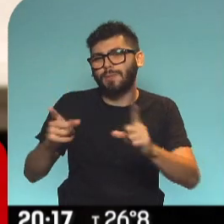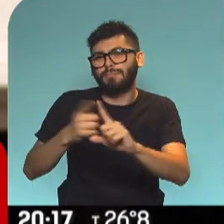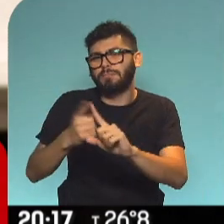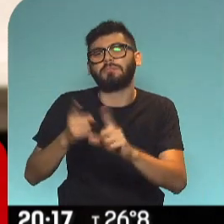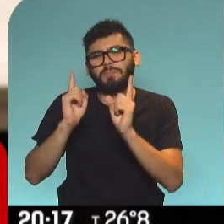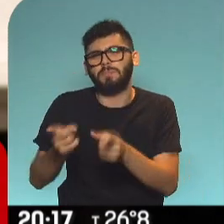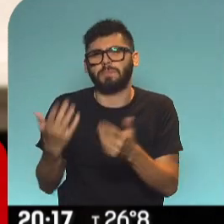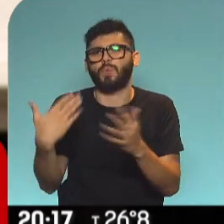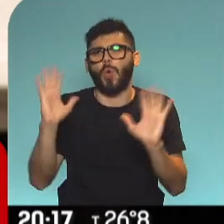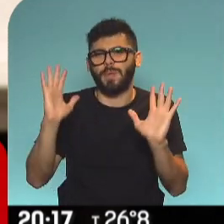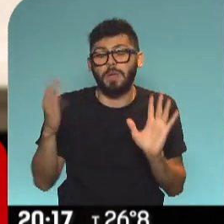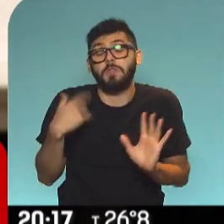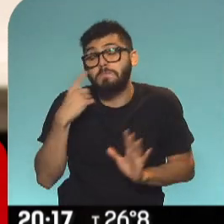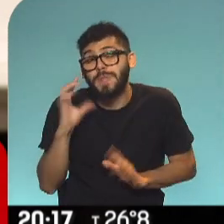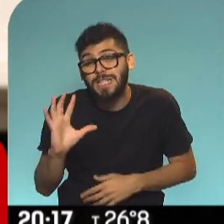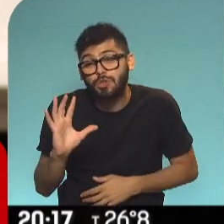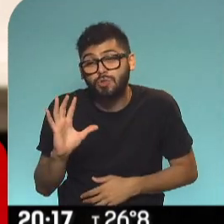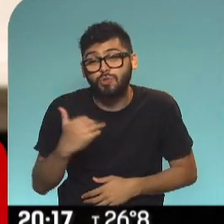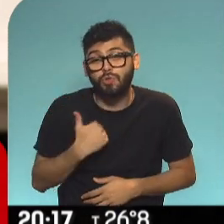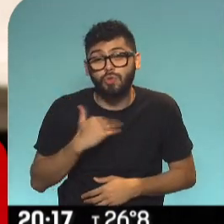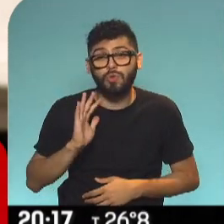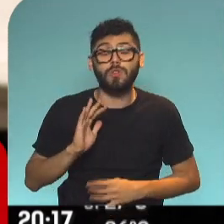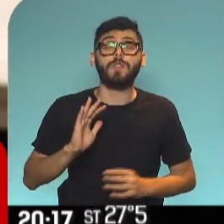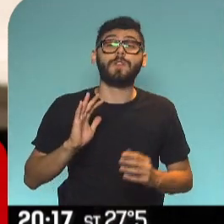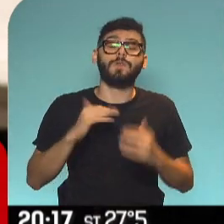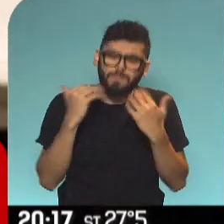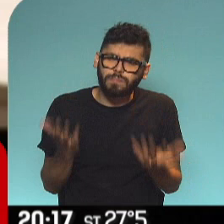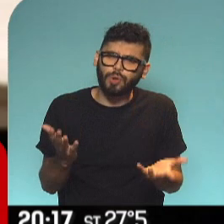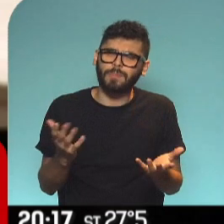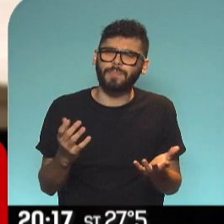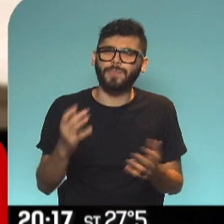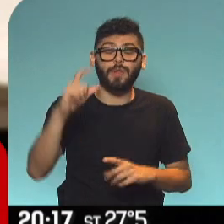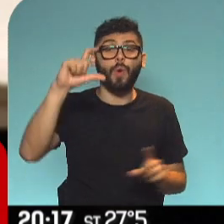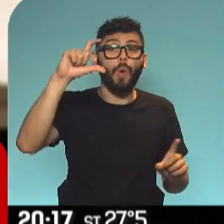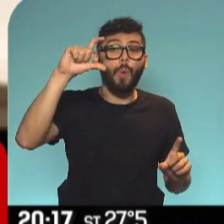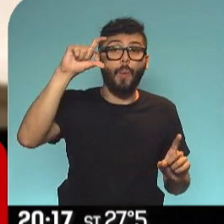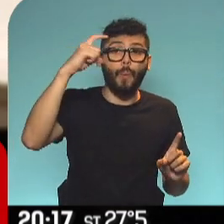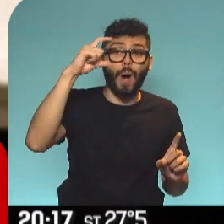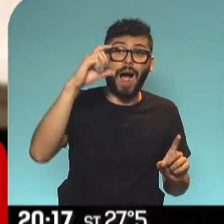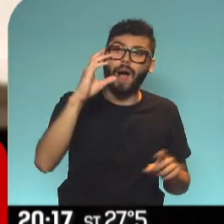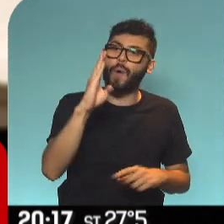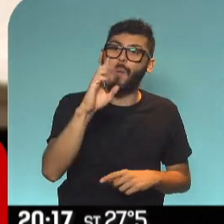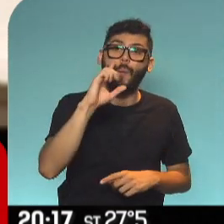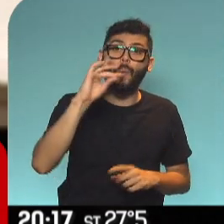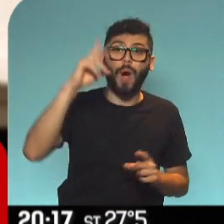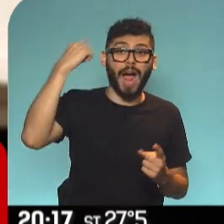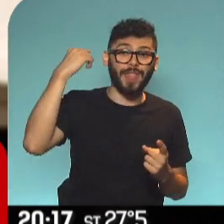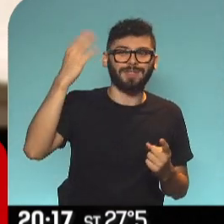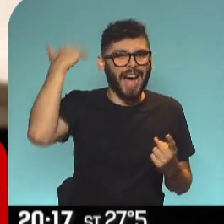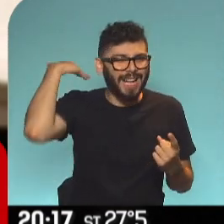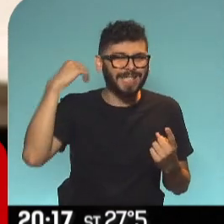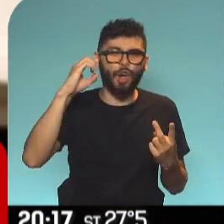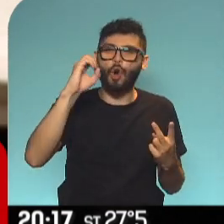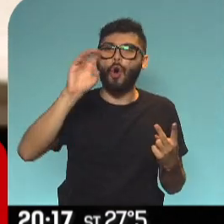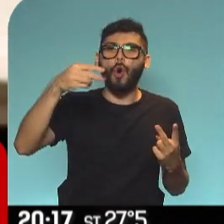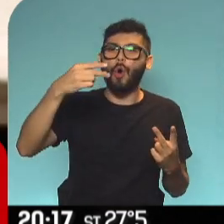parece, pienso. O sea, por eso digo, el Biden de Obama más Hillary era